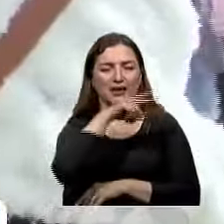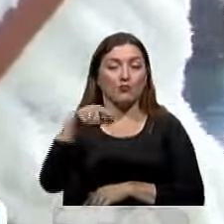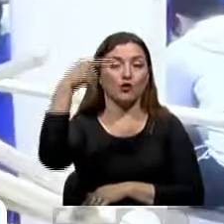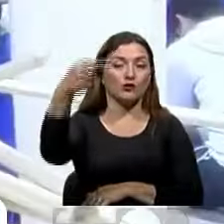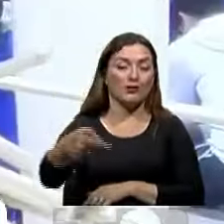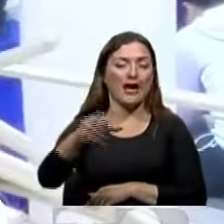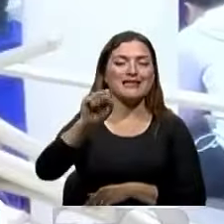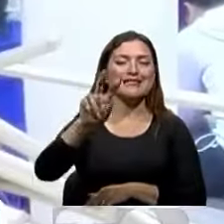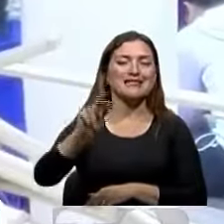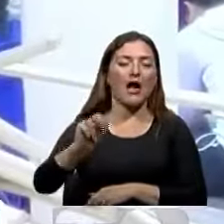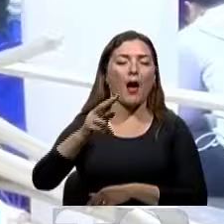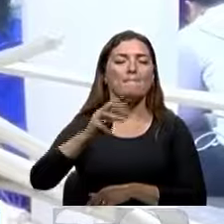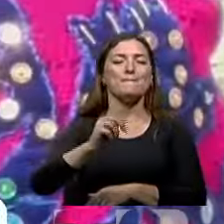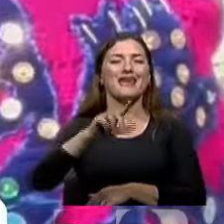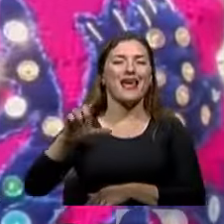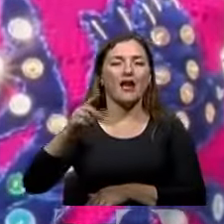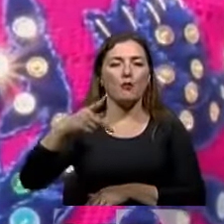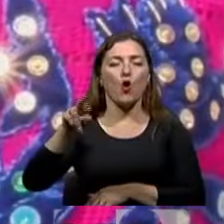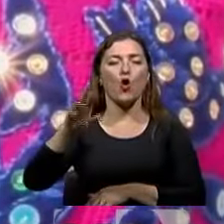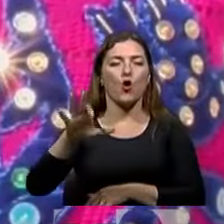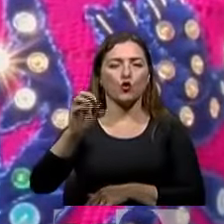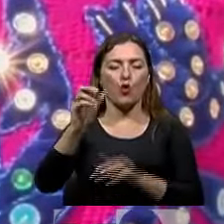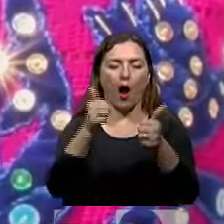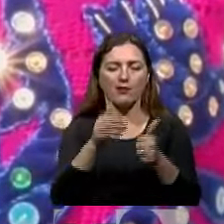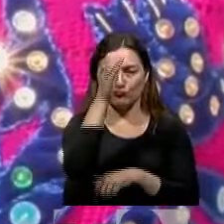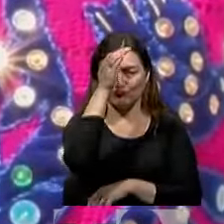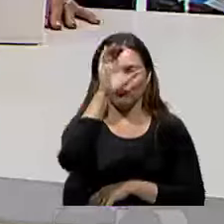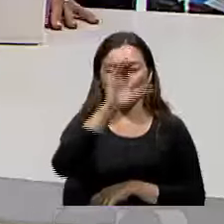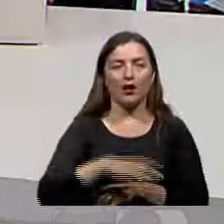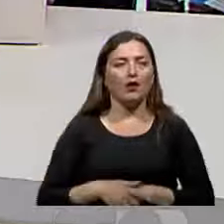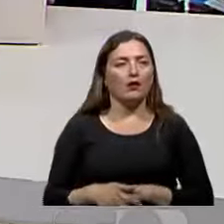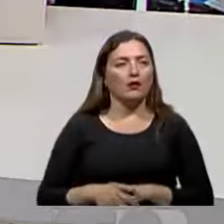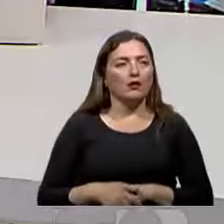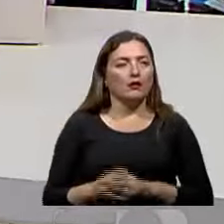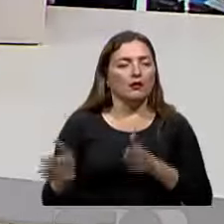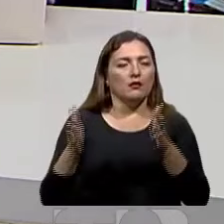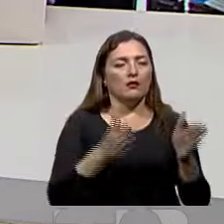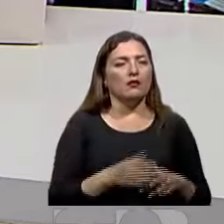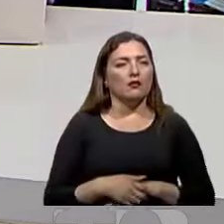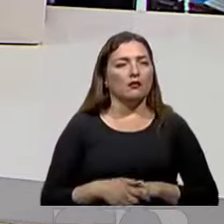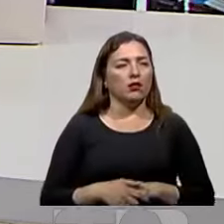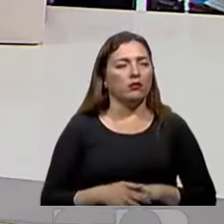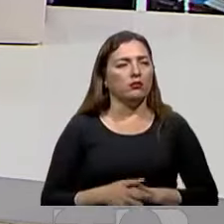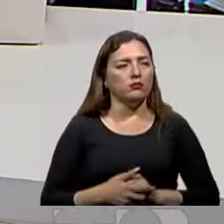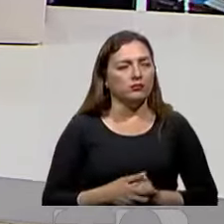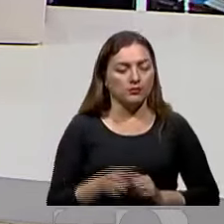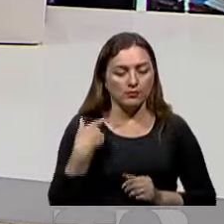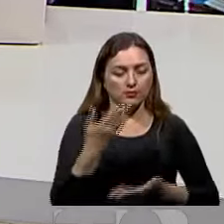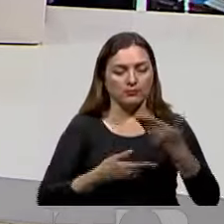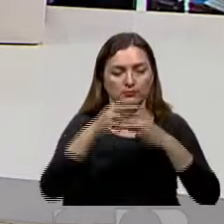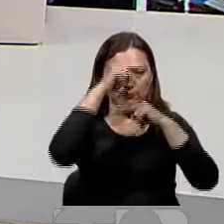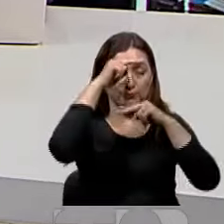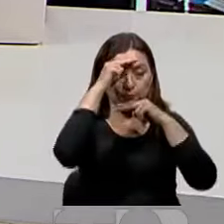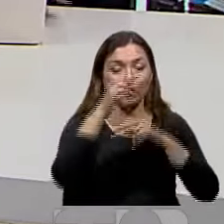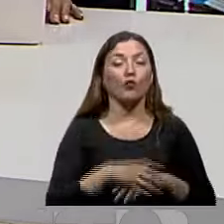Porotos, donde hay arte y cultura. Y nos dice entonces el miembro del... Y me encanta compartir estas historias y estas noticias